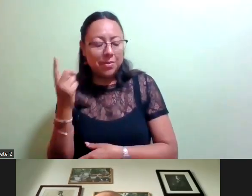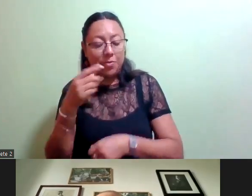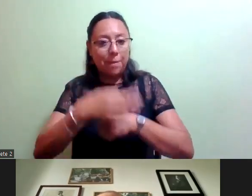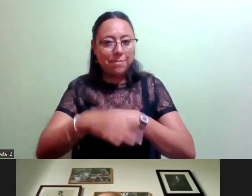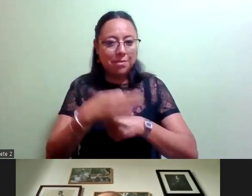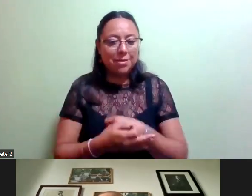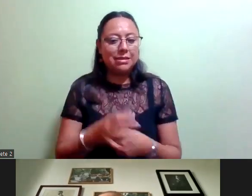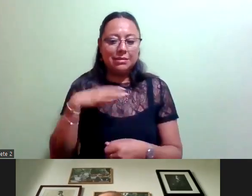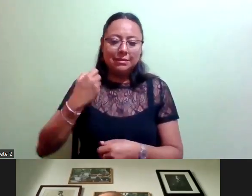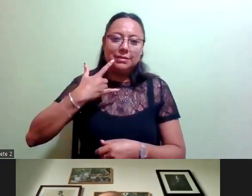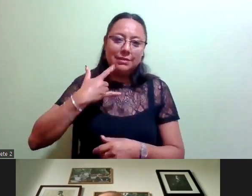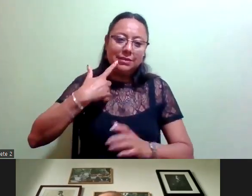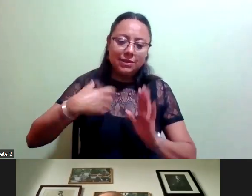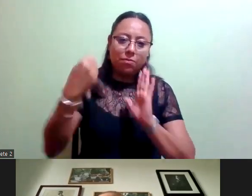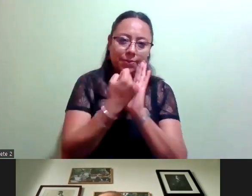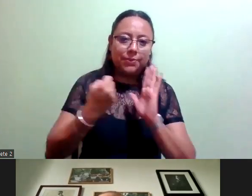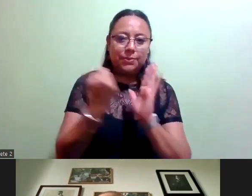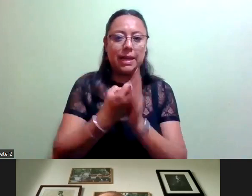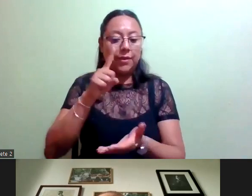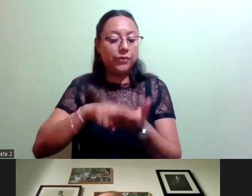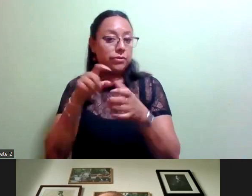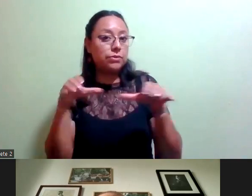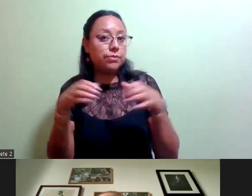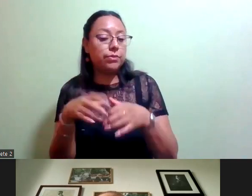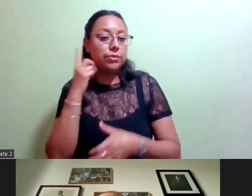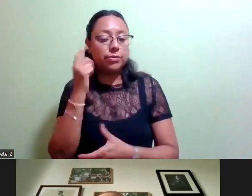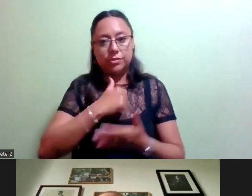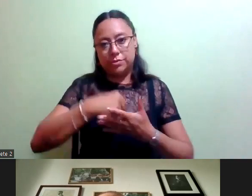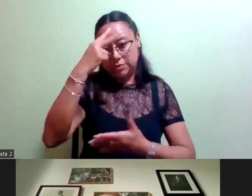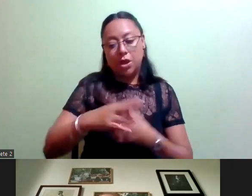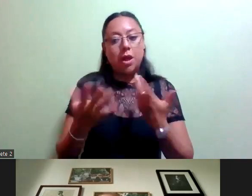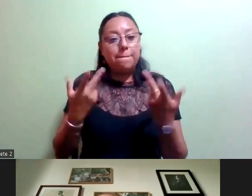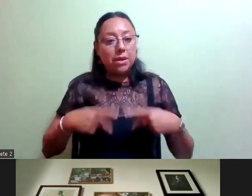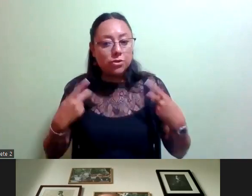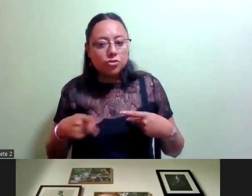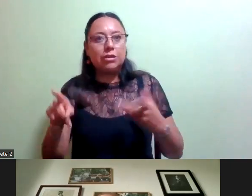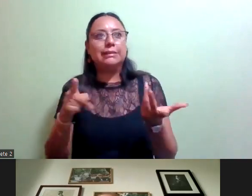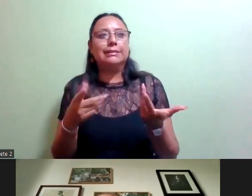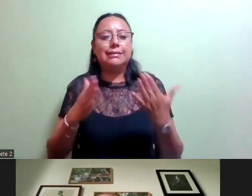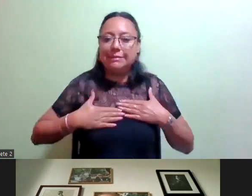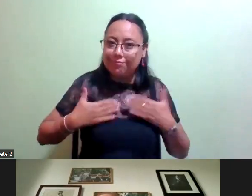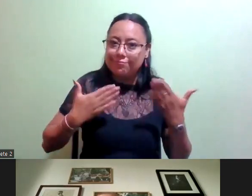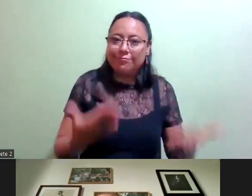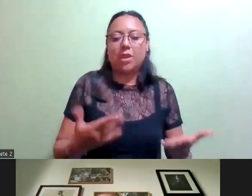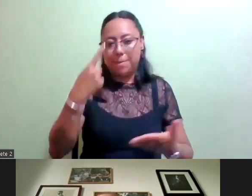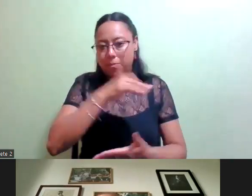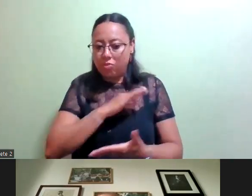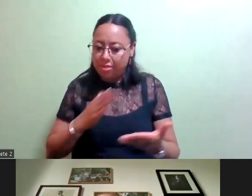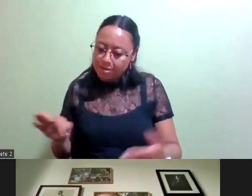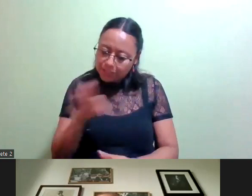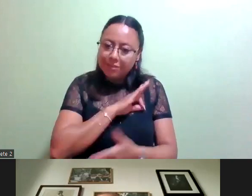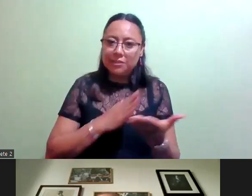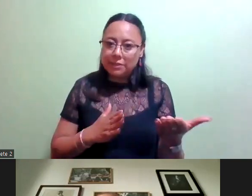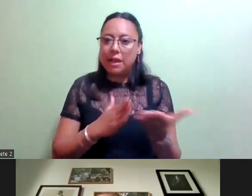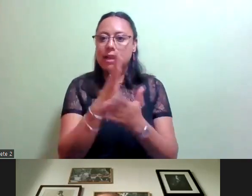en el Congreso, la confianza que depositan las personas al ir, a participar, a exponer